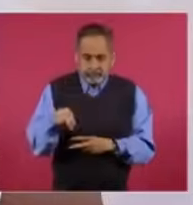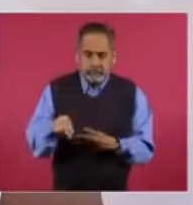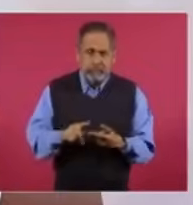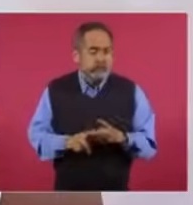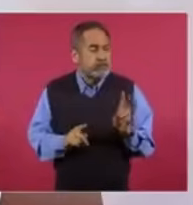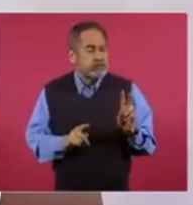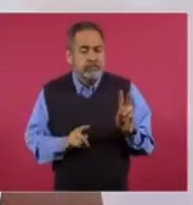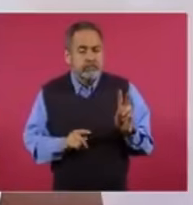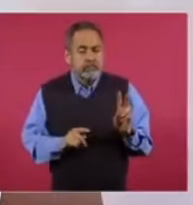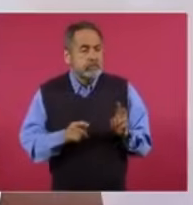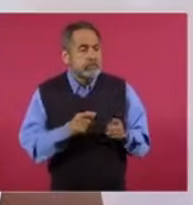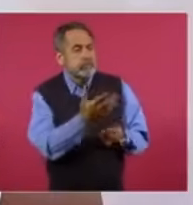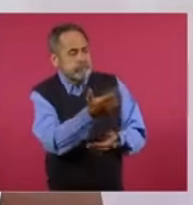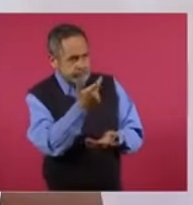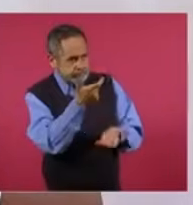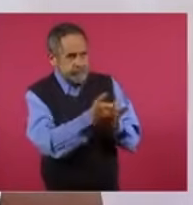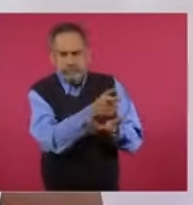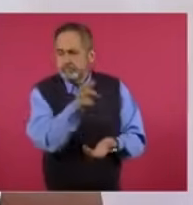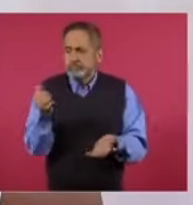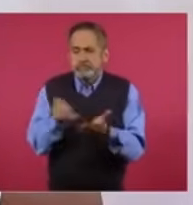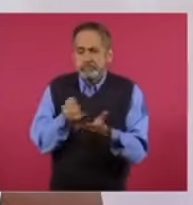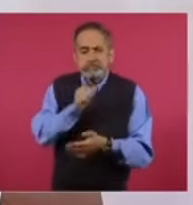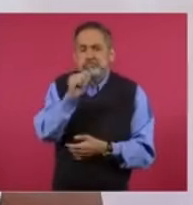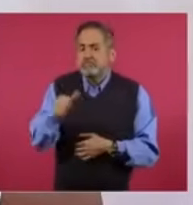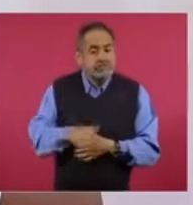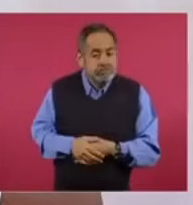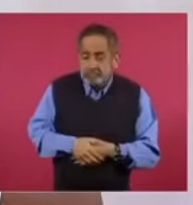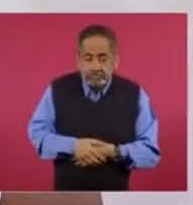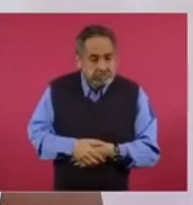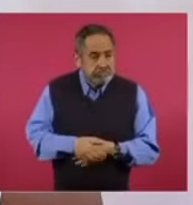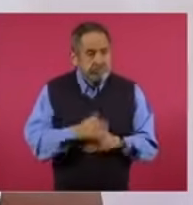no le cobraron impuestos a los de arriba,